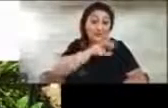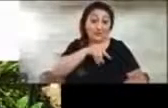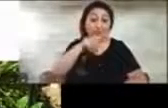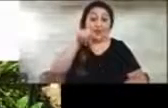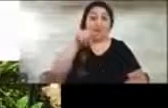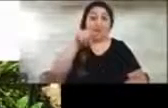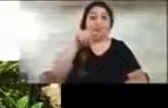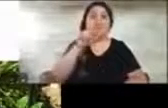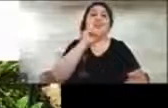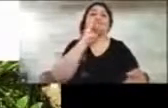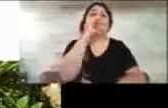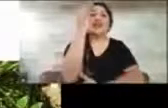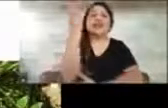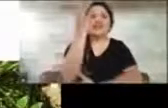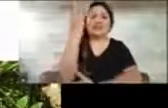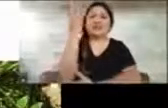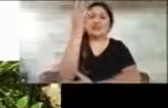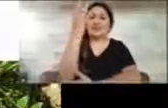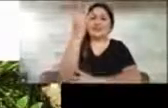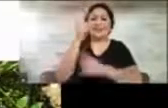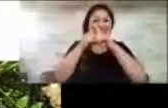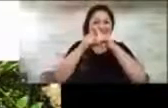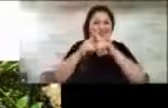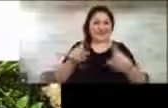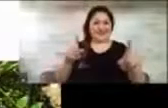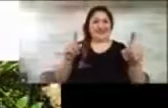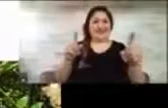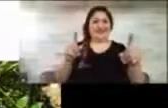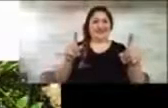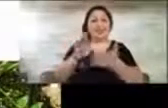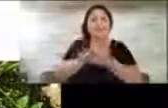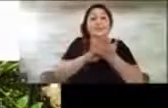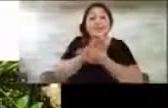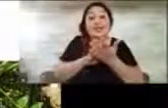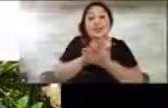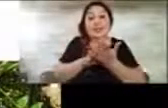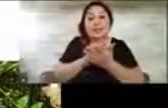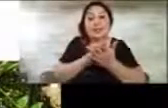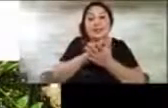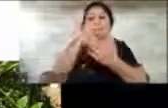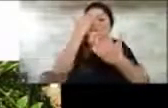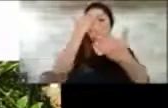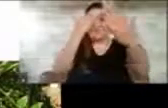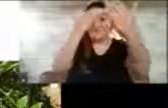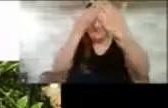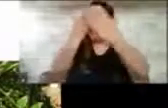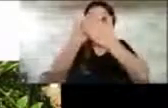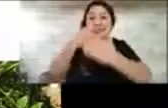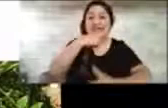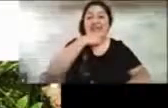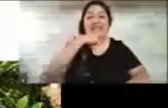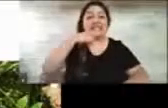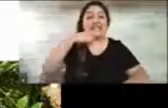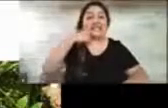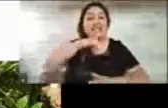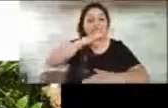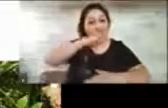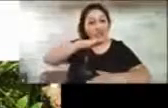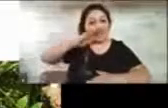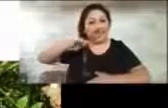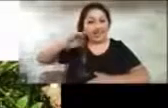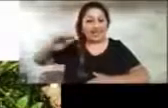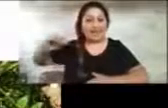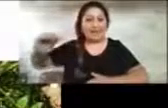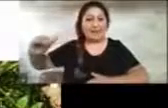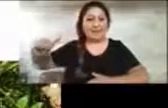fauna atípica para el lugar. Pensemos que estamos frente al desierto de Atacama. Y en ese sentido, acceder a este lugar es bastante interesante y